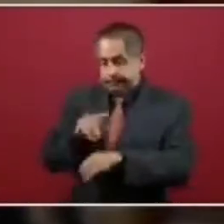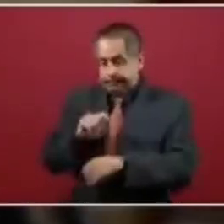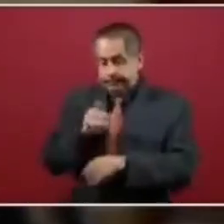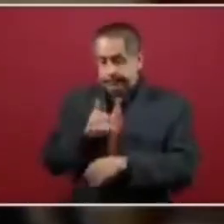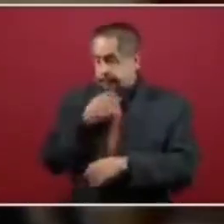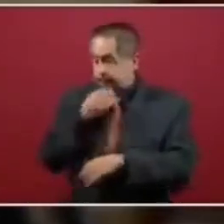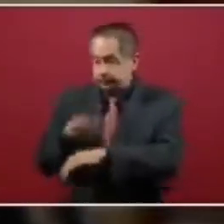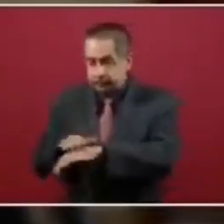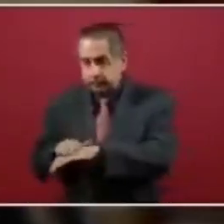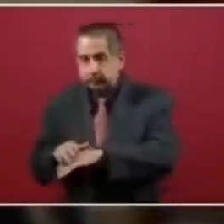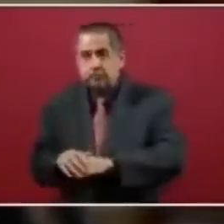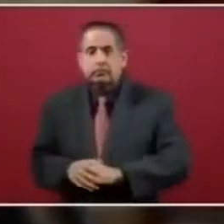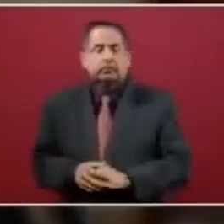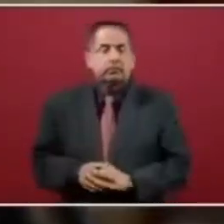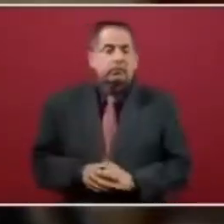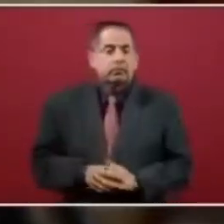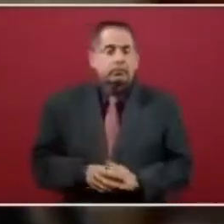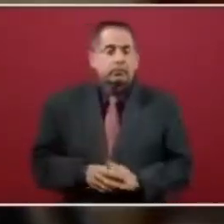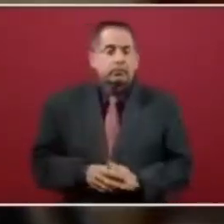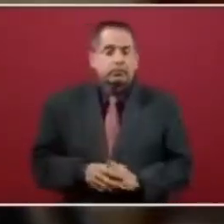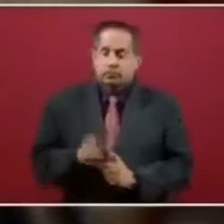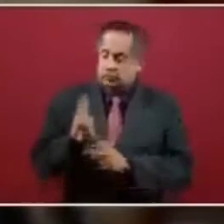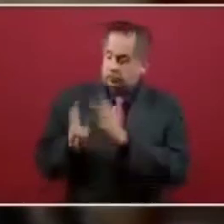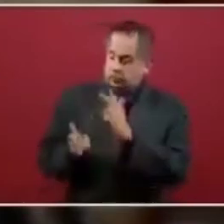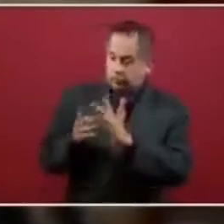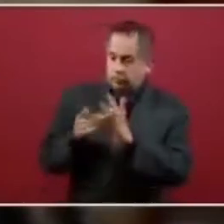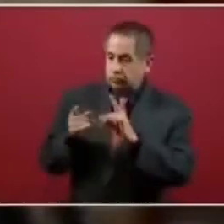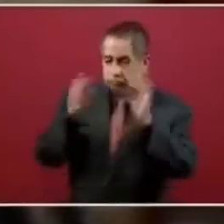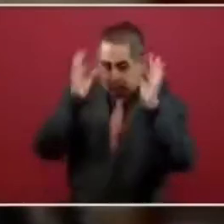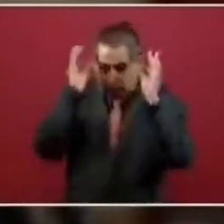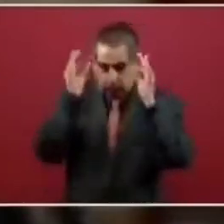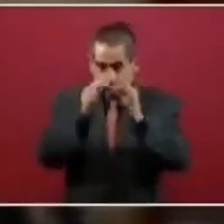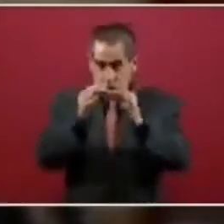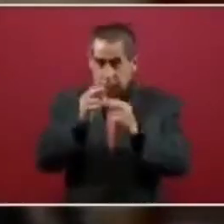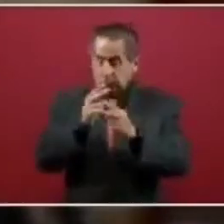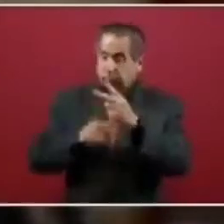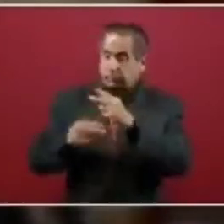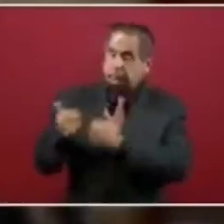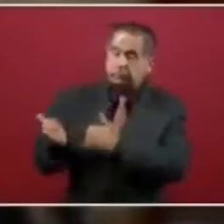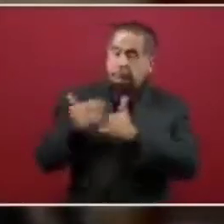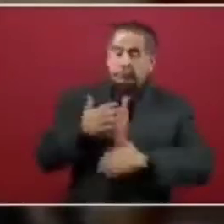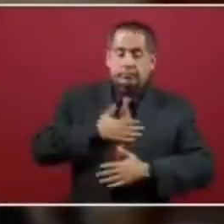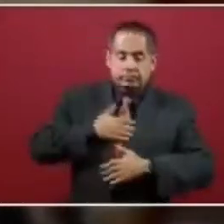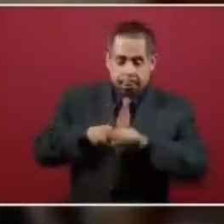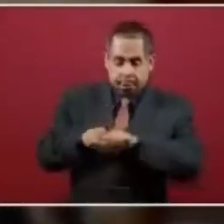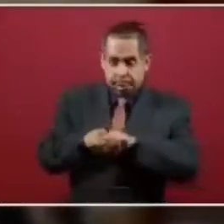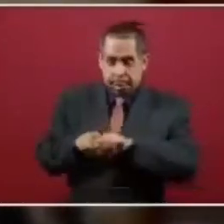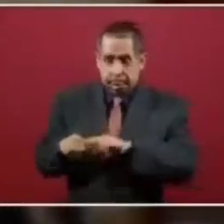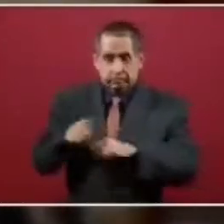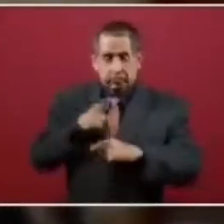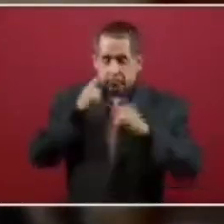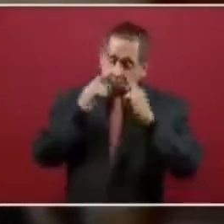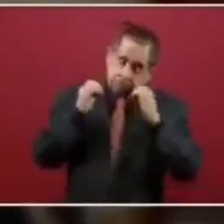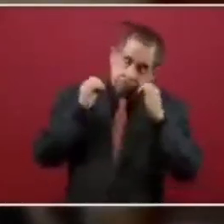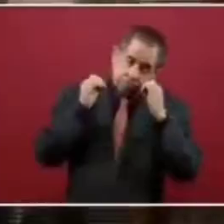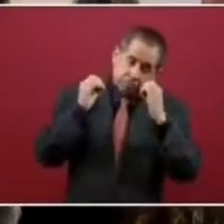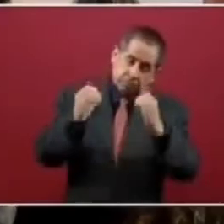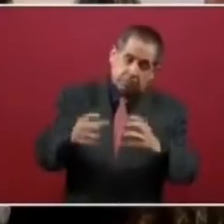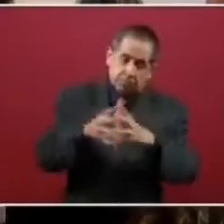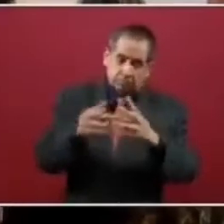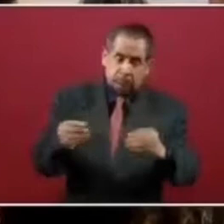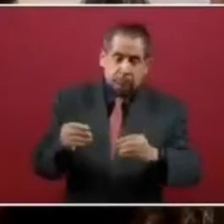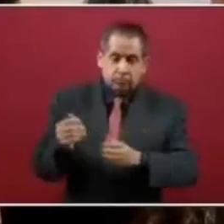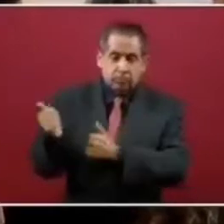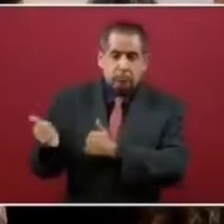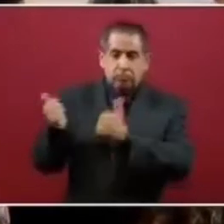a Patricia Giovini. Te platico que el consulado me va a traer a mis hermanos. No los he visto, pero